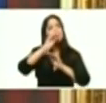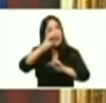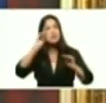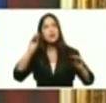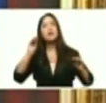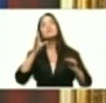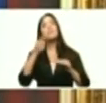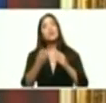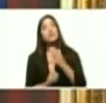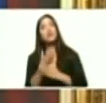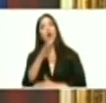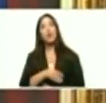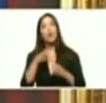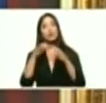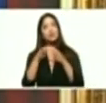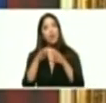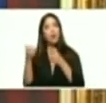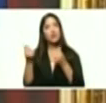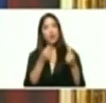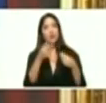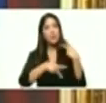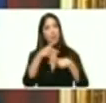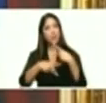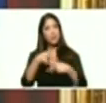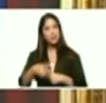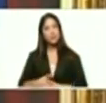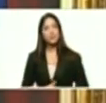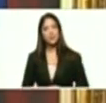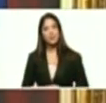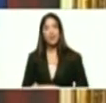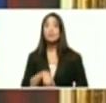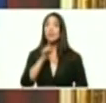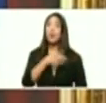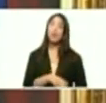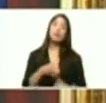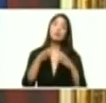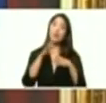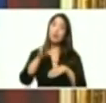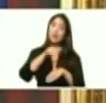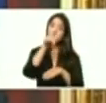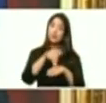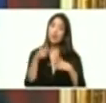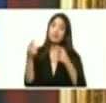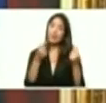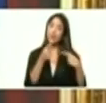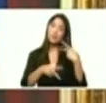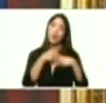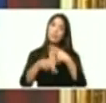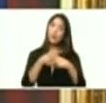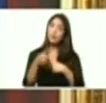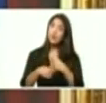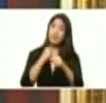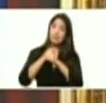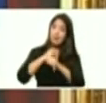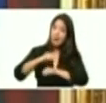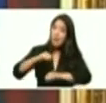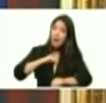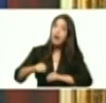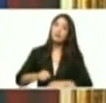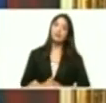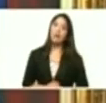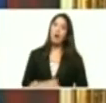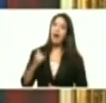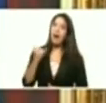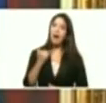estructuremos el Consejo Nacional de Economía Productiva, sino que ese Consejo Nacional de Economía Productiva se puso a trabajar. Ha